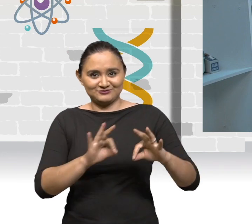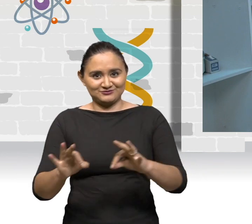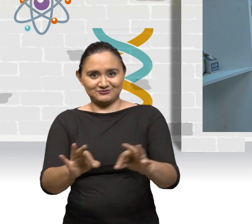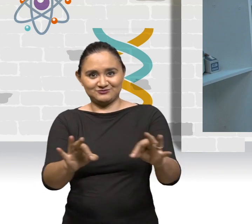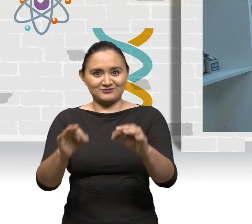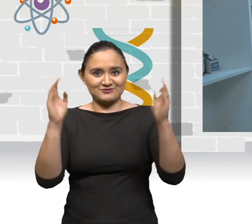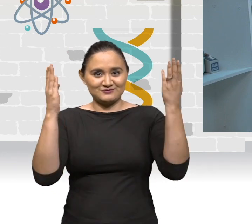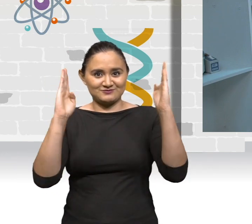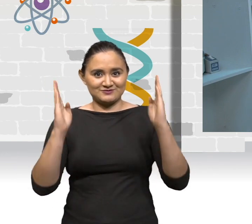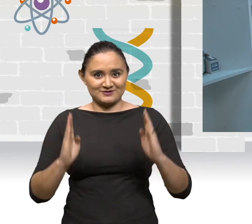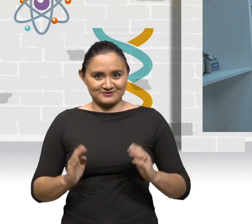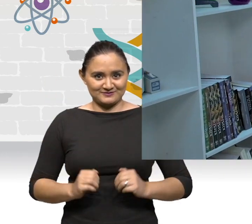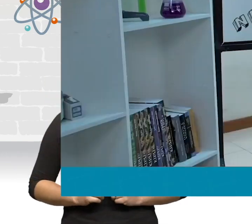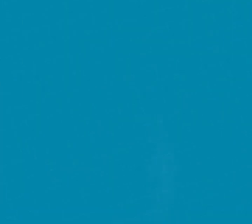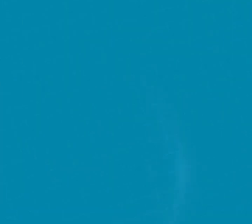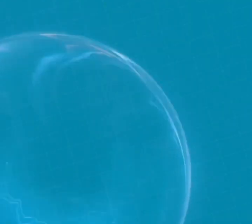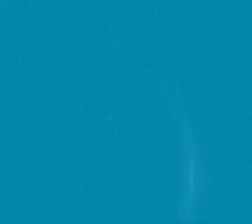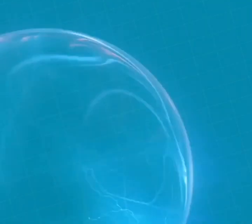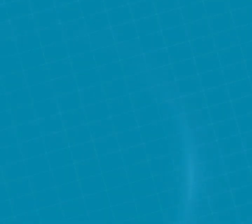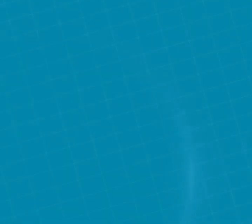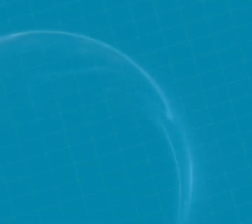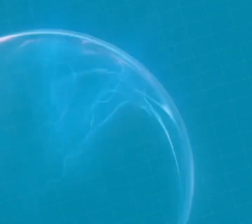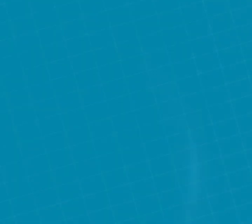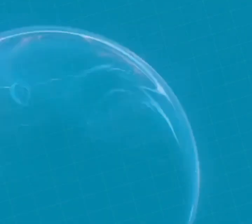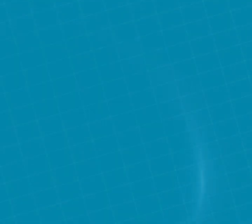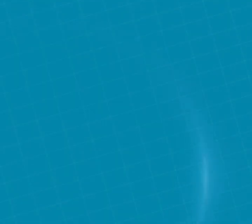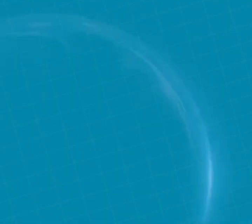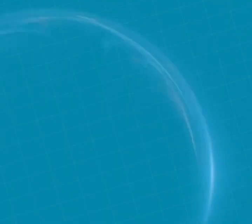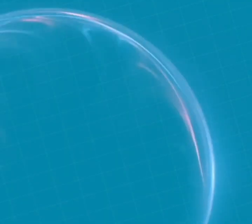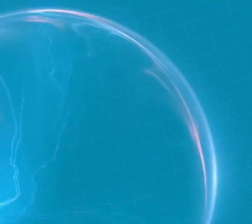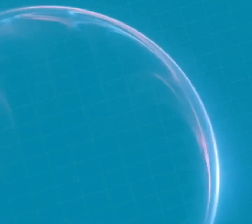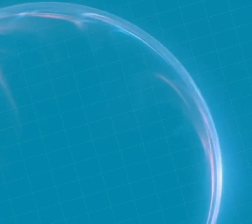movimiento rectilíneo uniformemente variado.